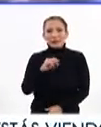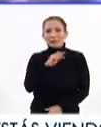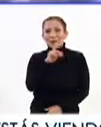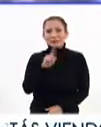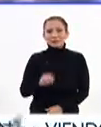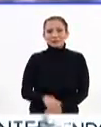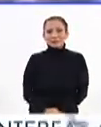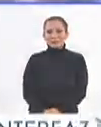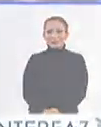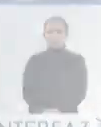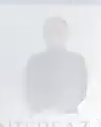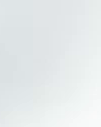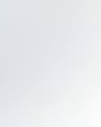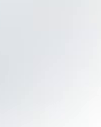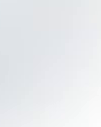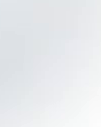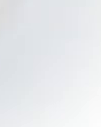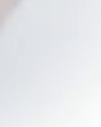Interfaz.